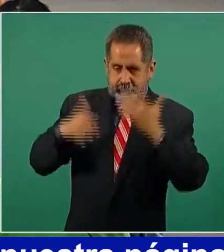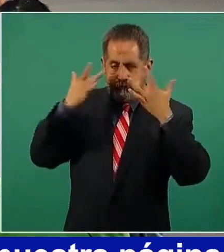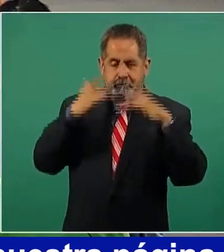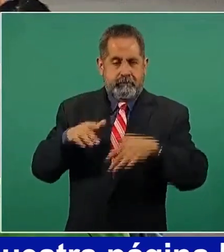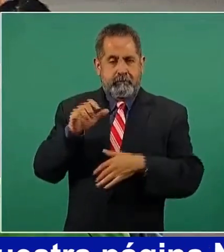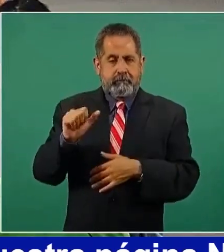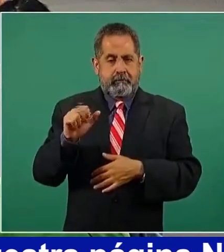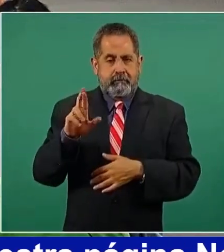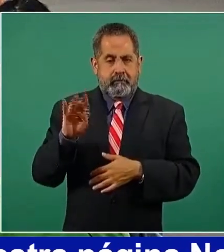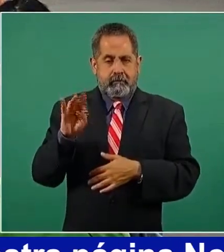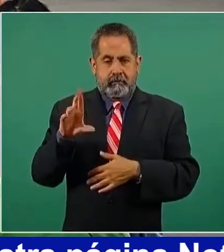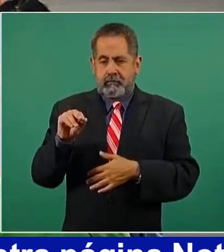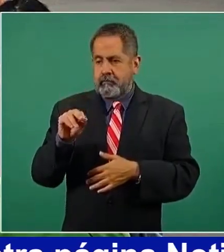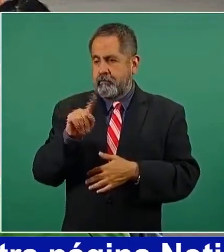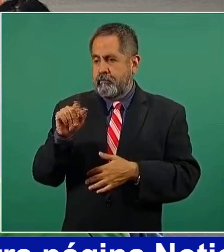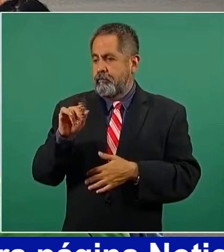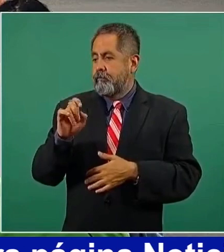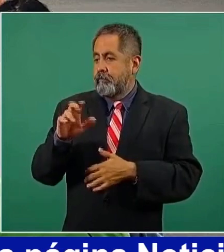el actual presidente,